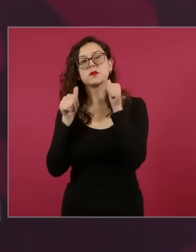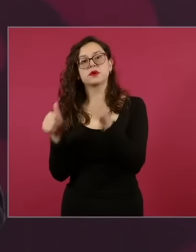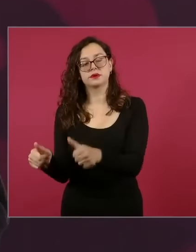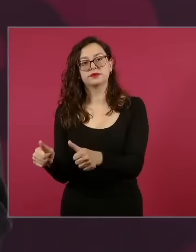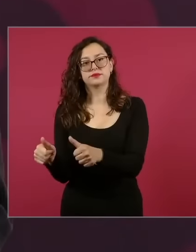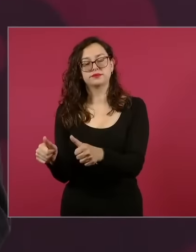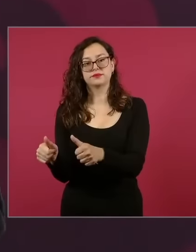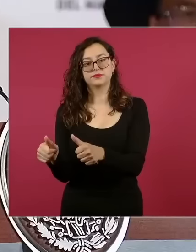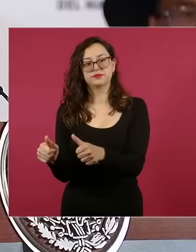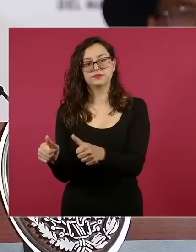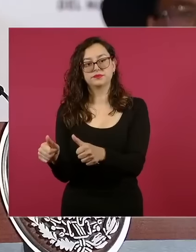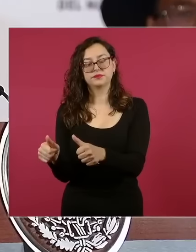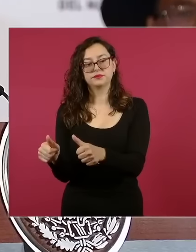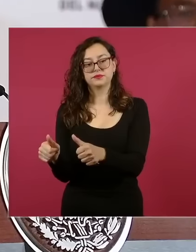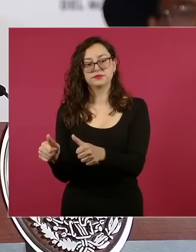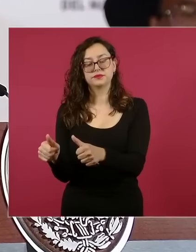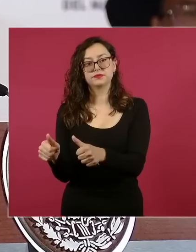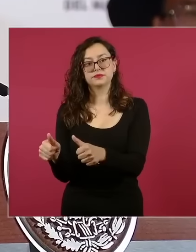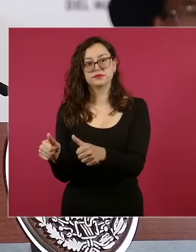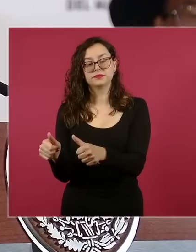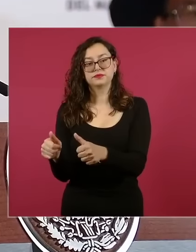solo